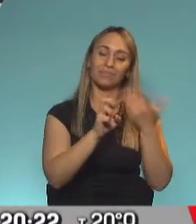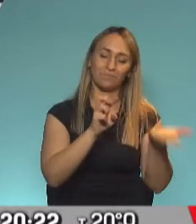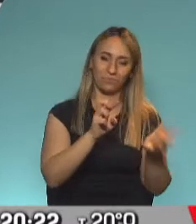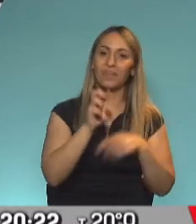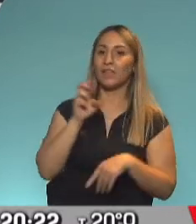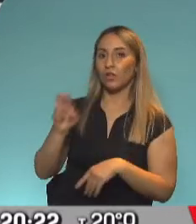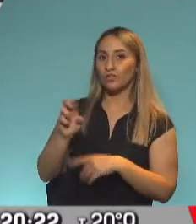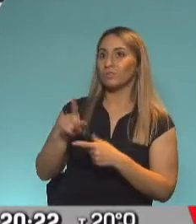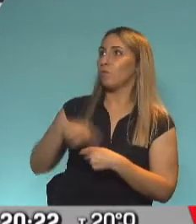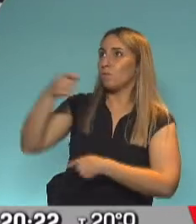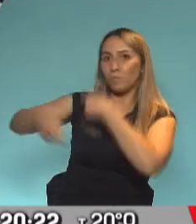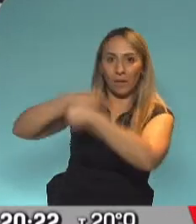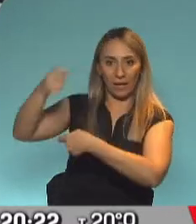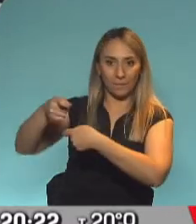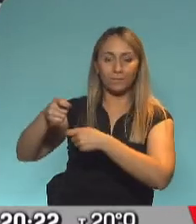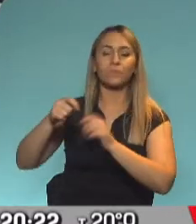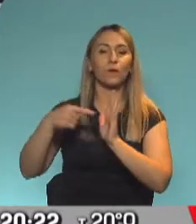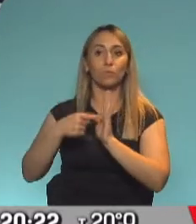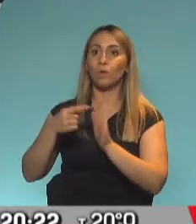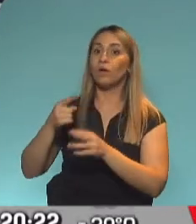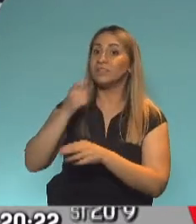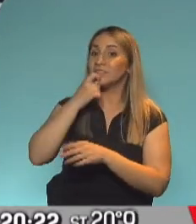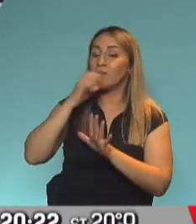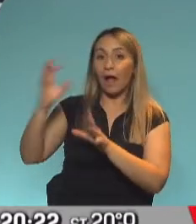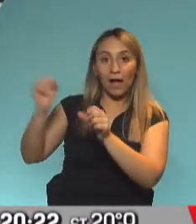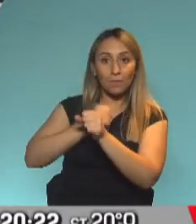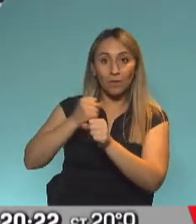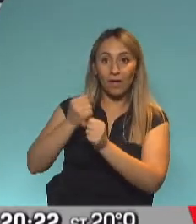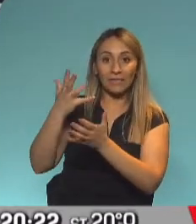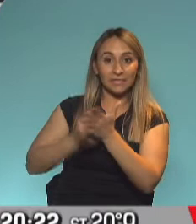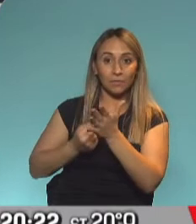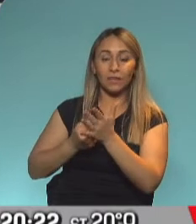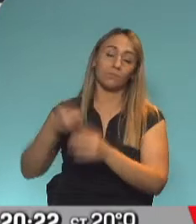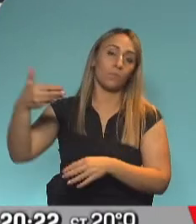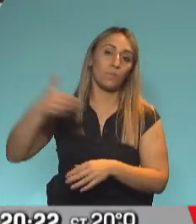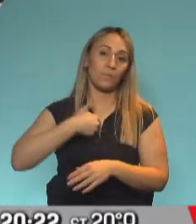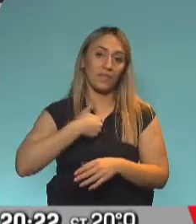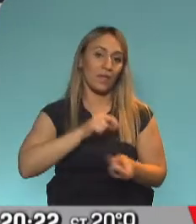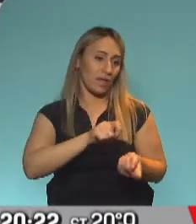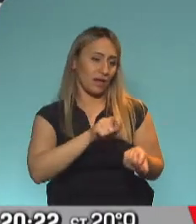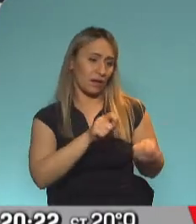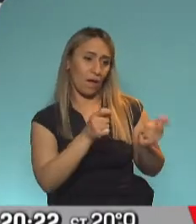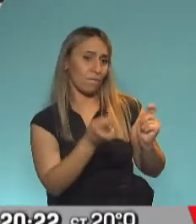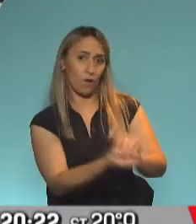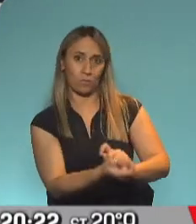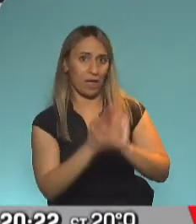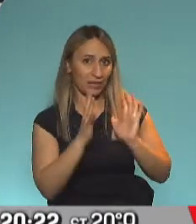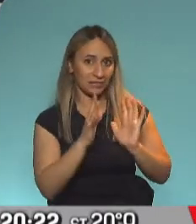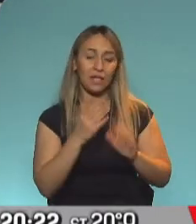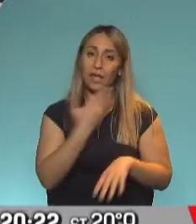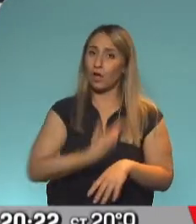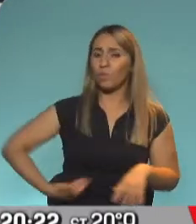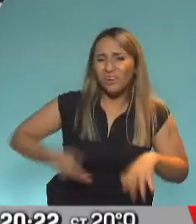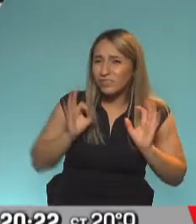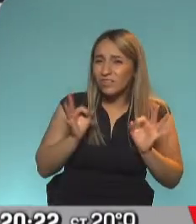este plan es que se te pide tradicionalmente reformas estructurales, reformas de raíces, que el gobierno sabe que en este momento